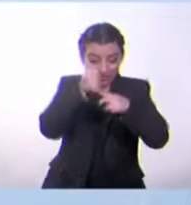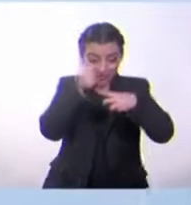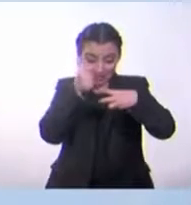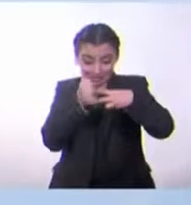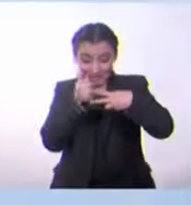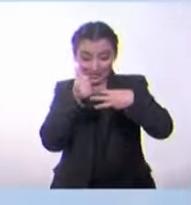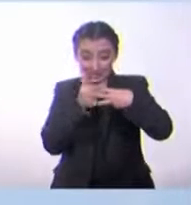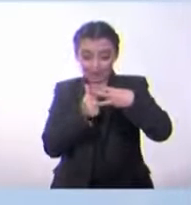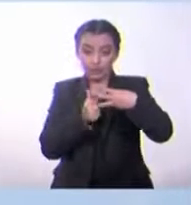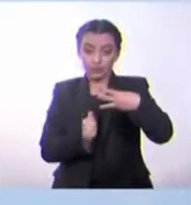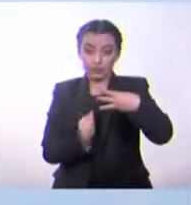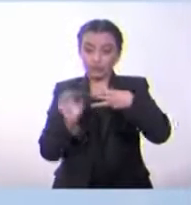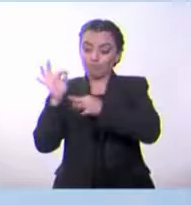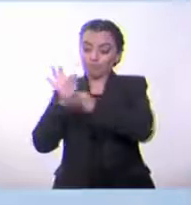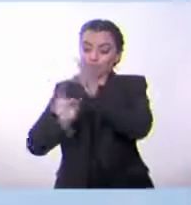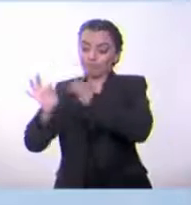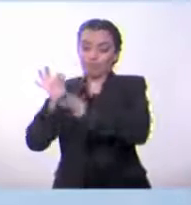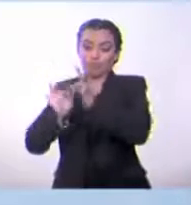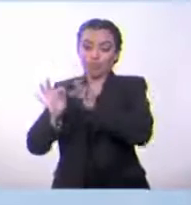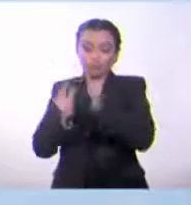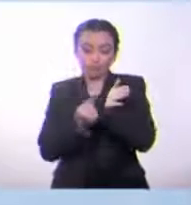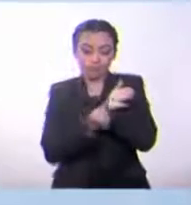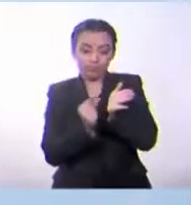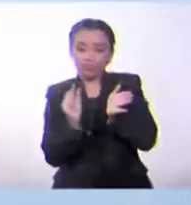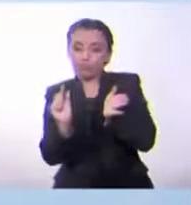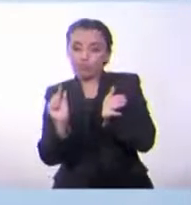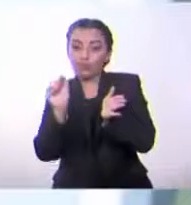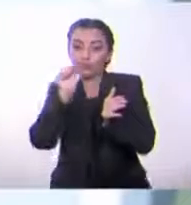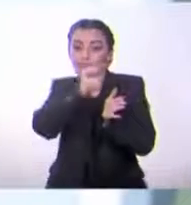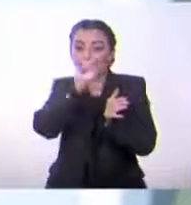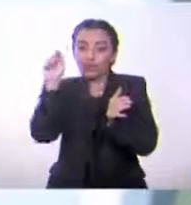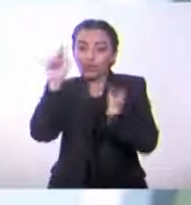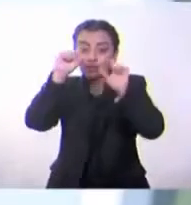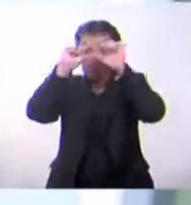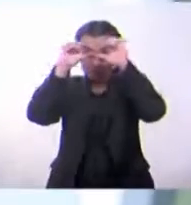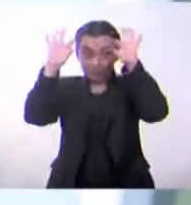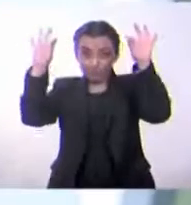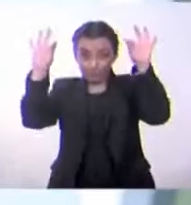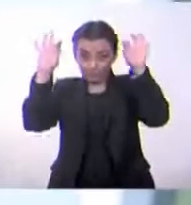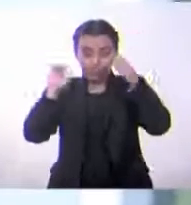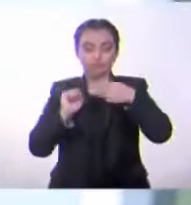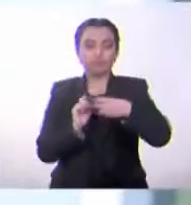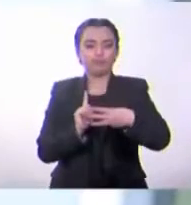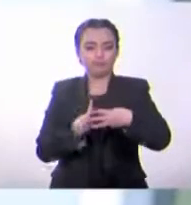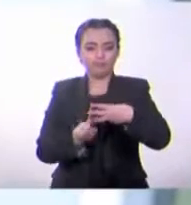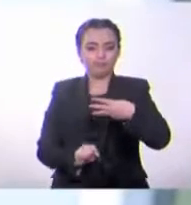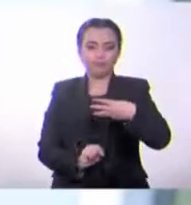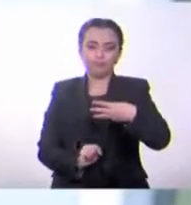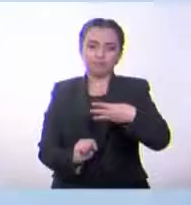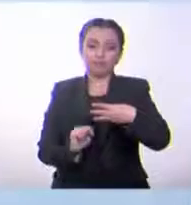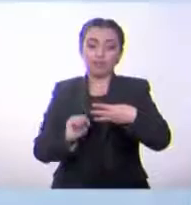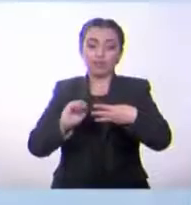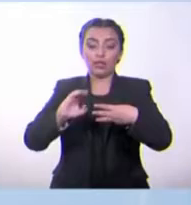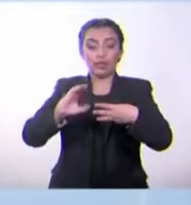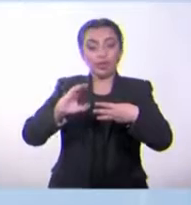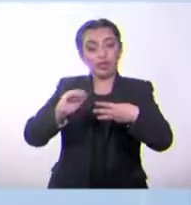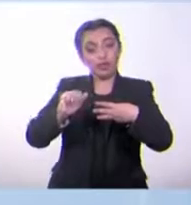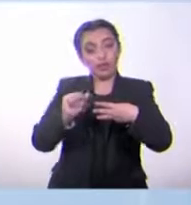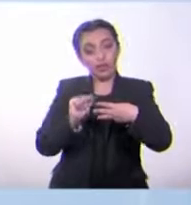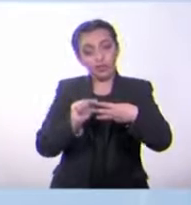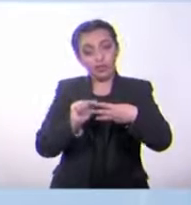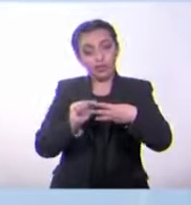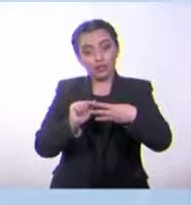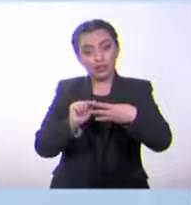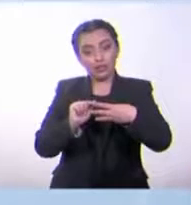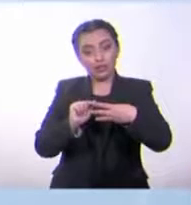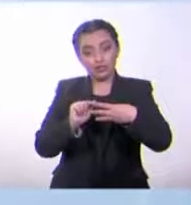que está presente en la sustancia. Por ejemplo, para el calcio solamente hay un átomo de calcio, ya que no